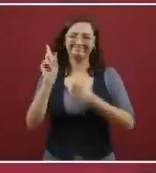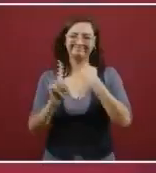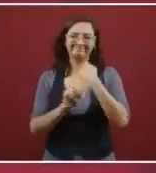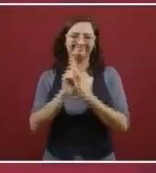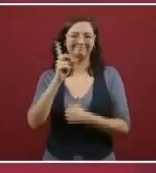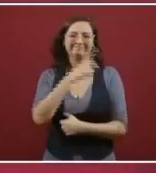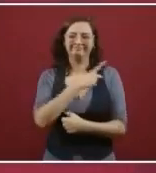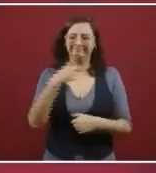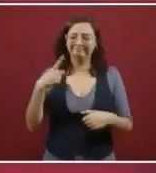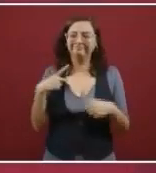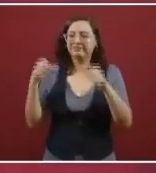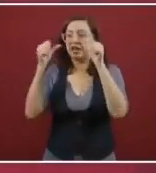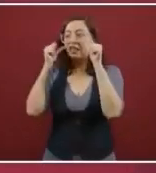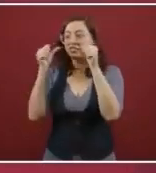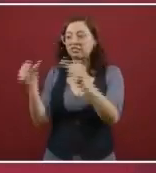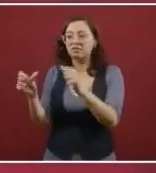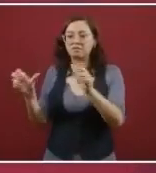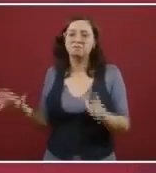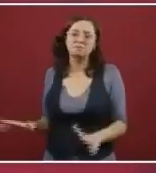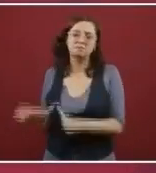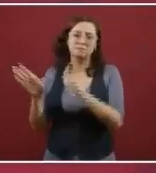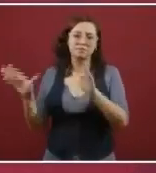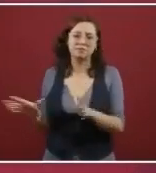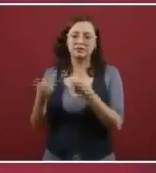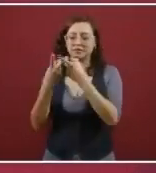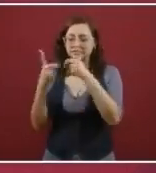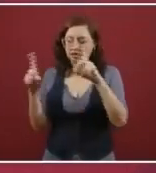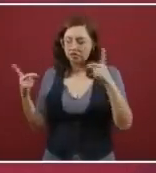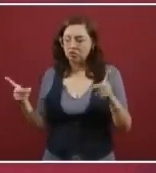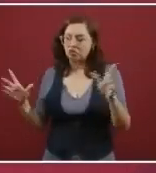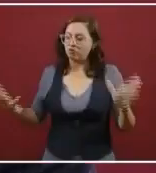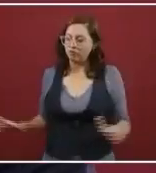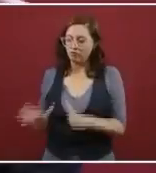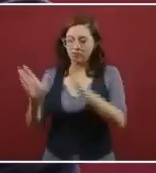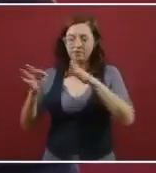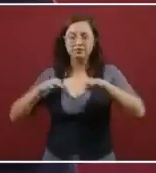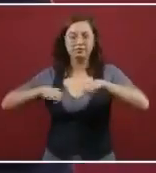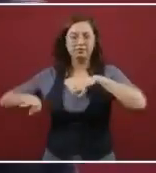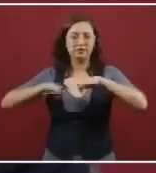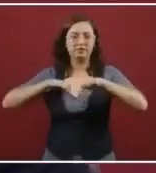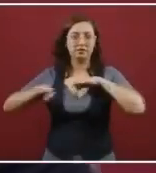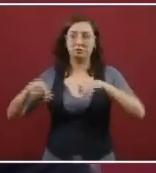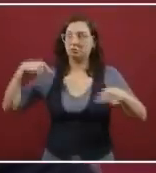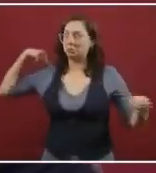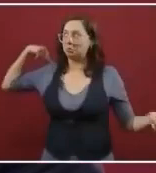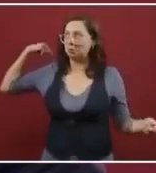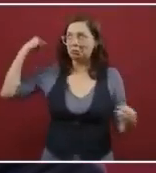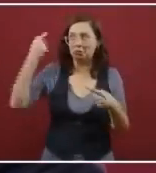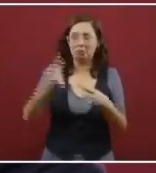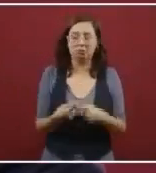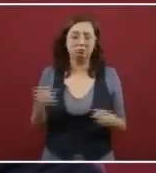con desarrollo, con creación de empleos, lo que no se ha hecho.